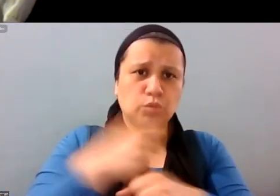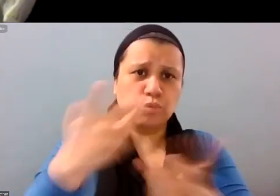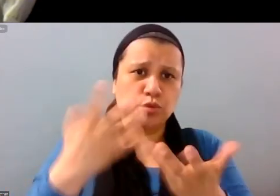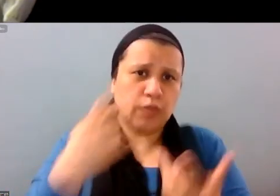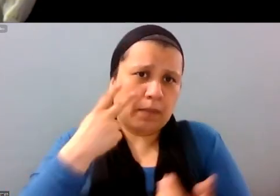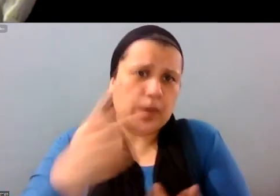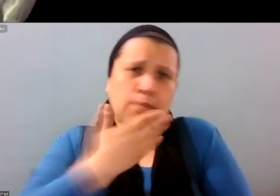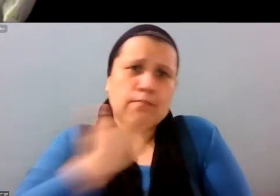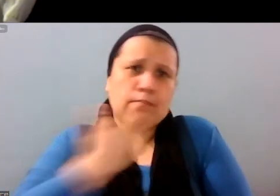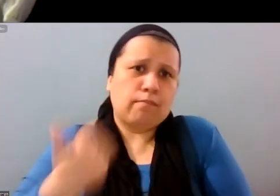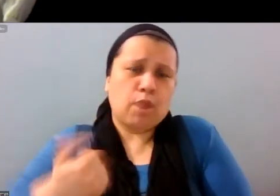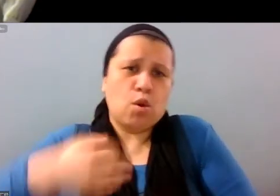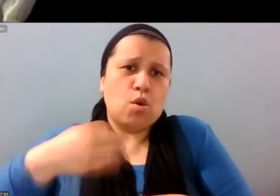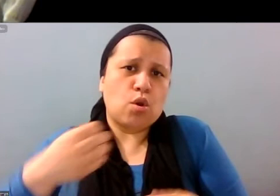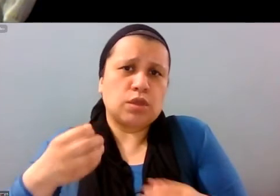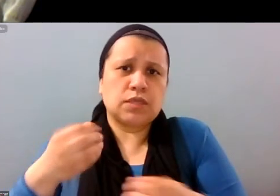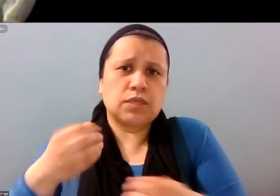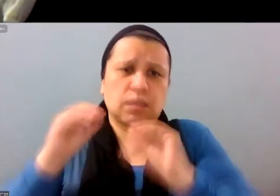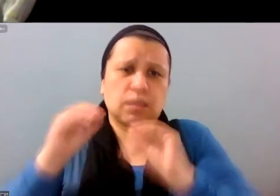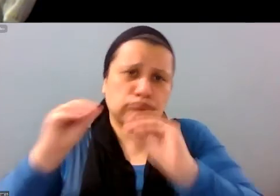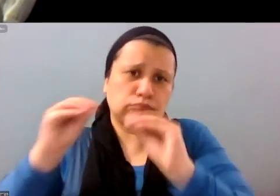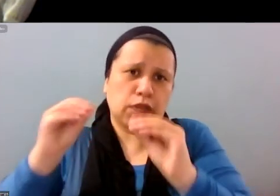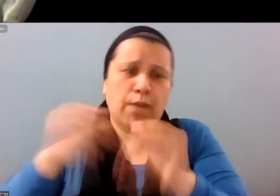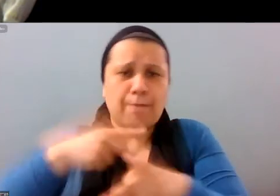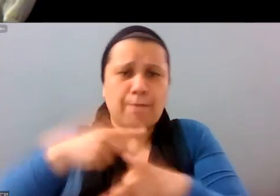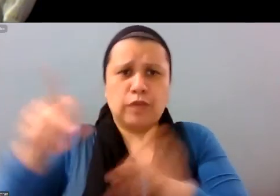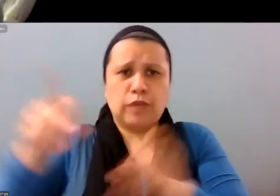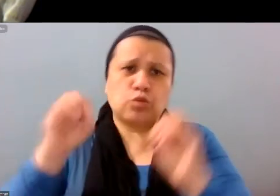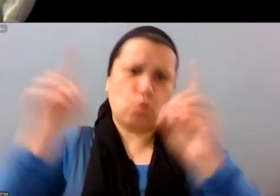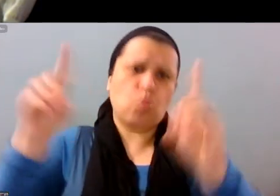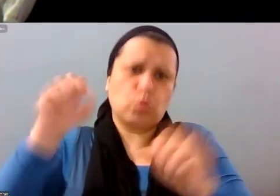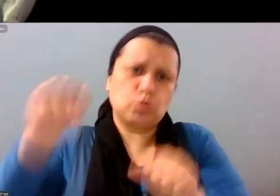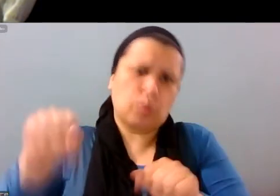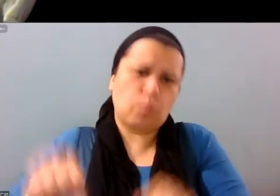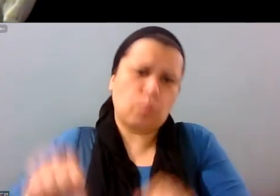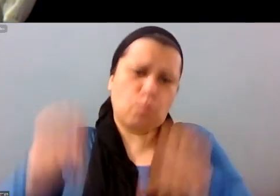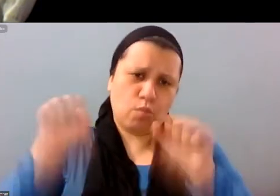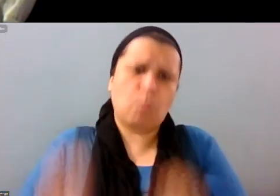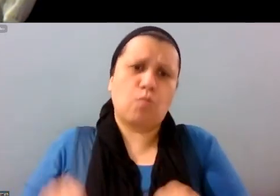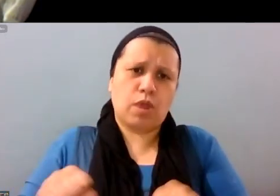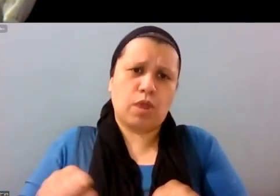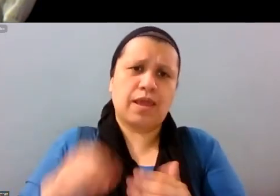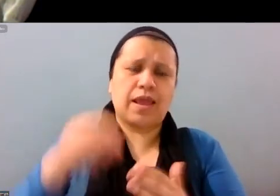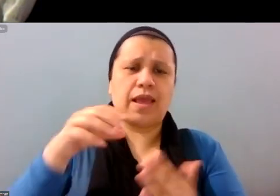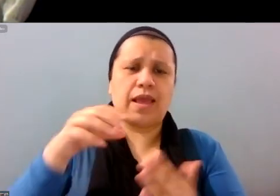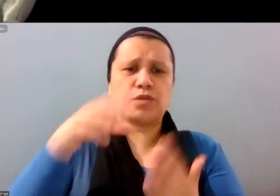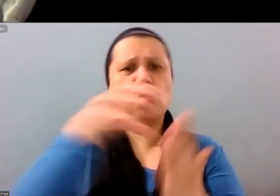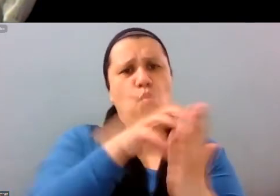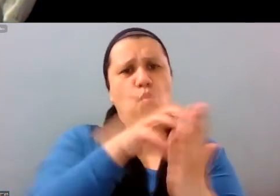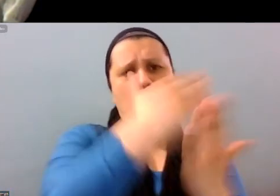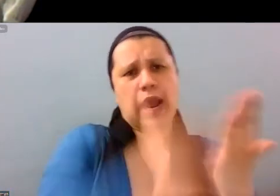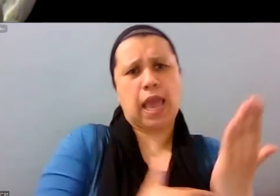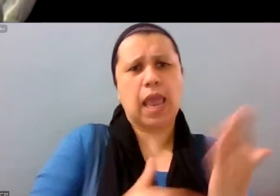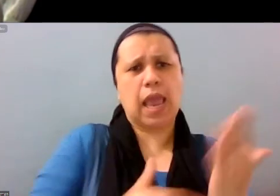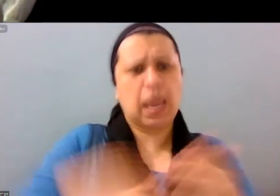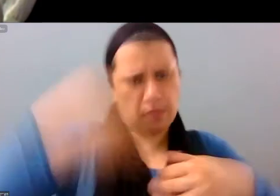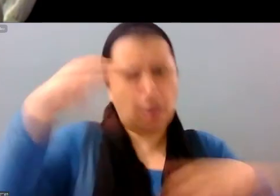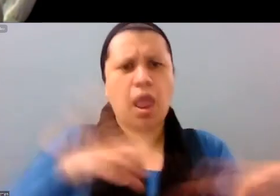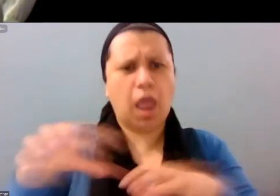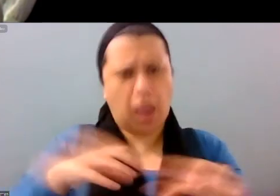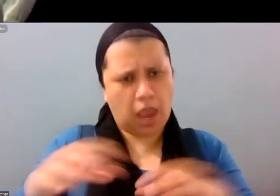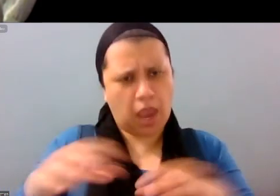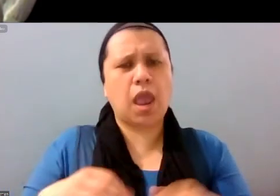inicial de sus profesionales en educación él me puede decir que cuenta con una agenda activa y bien alineada por parte del trabajo que se hace con